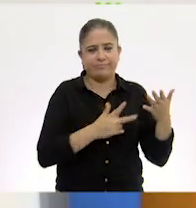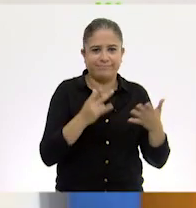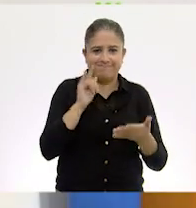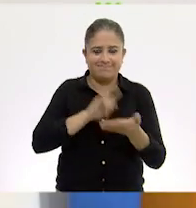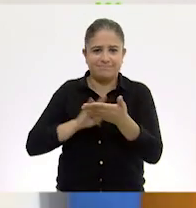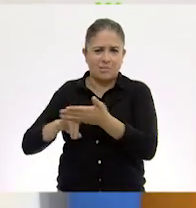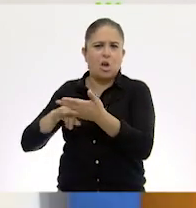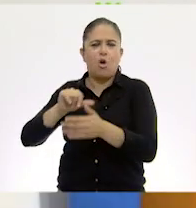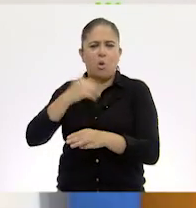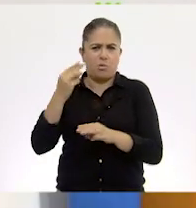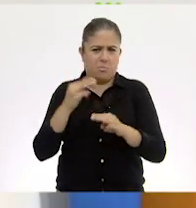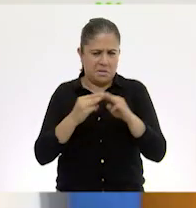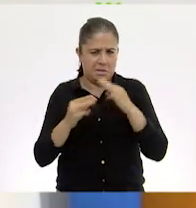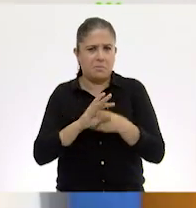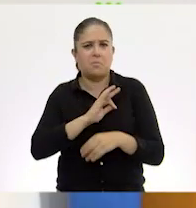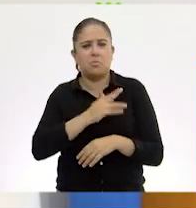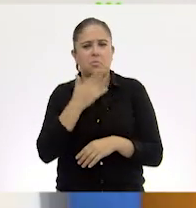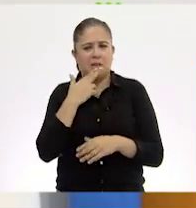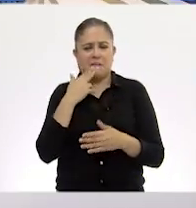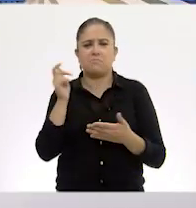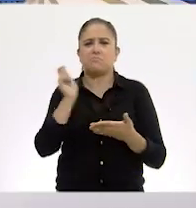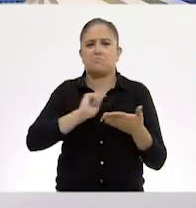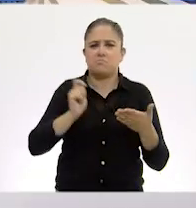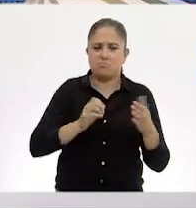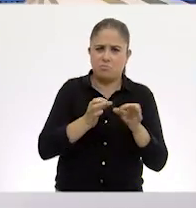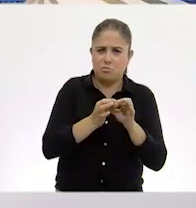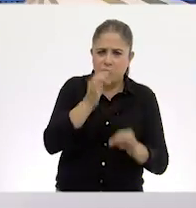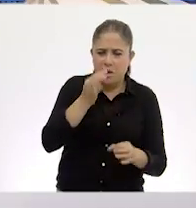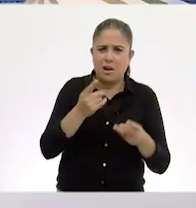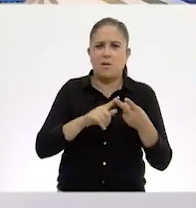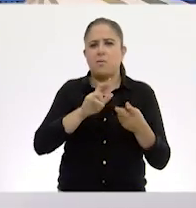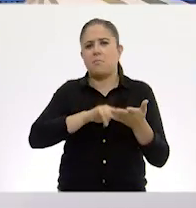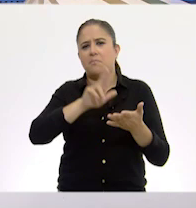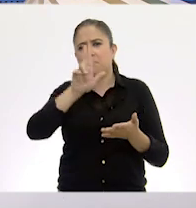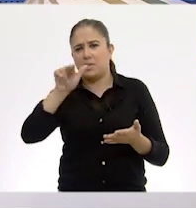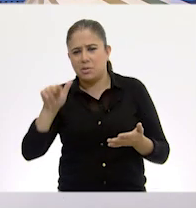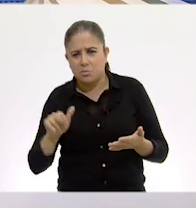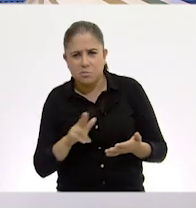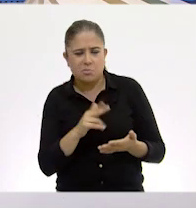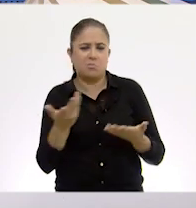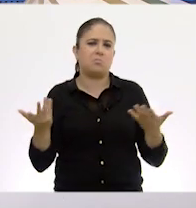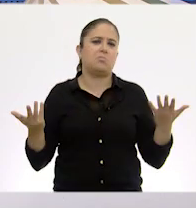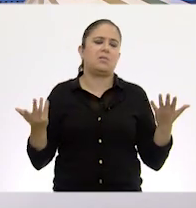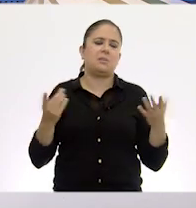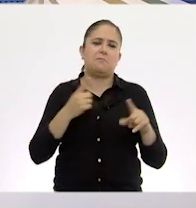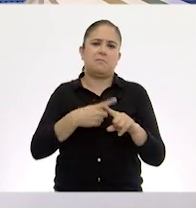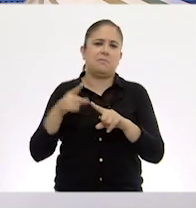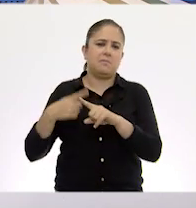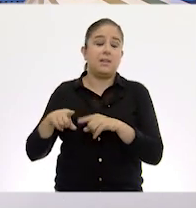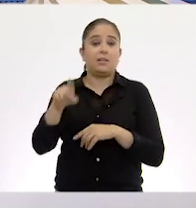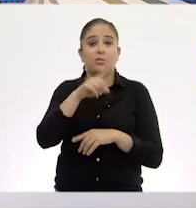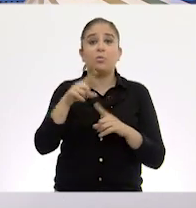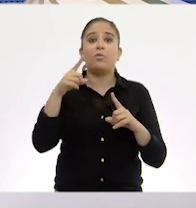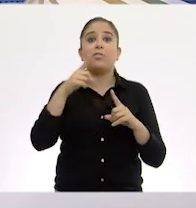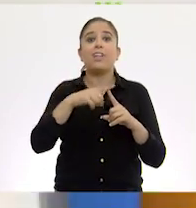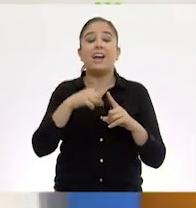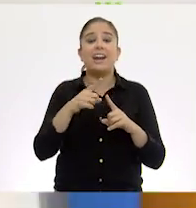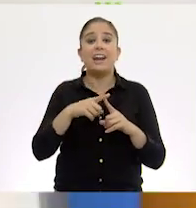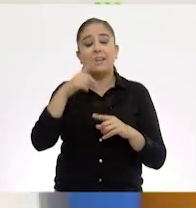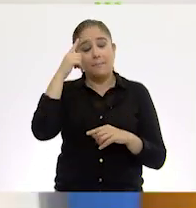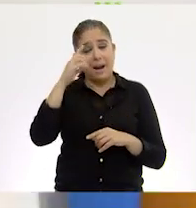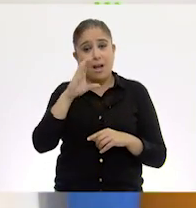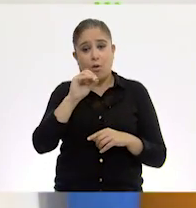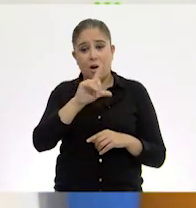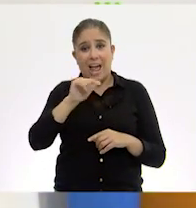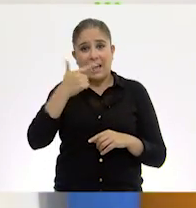materiales también, ¿no? Para también podemos usar plumones, pinturas. Acuarelas. Acuarelas. Exactamente, muy bien. ¿Y tu tarea de técnica de